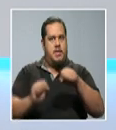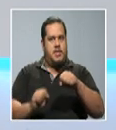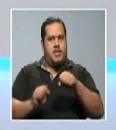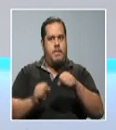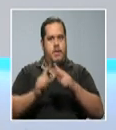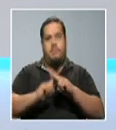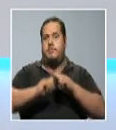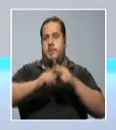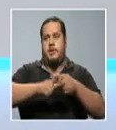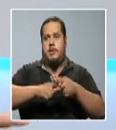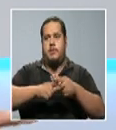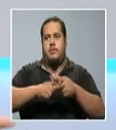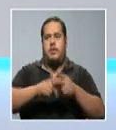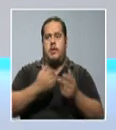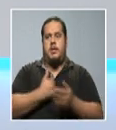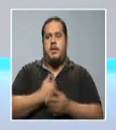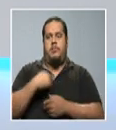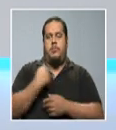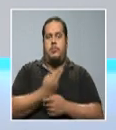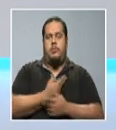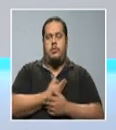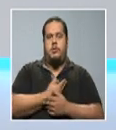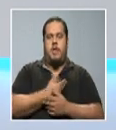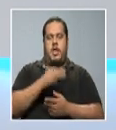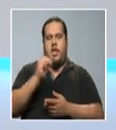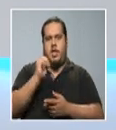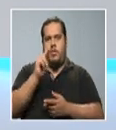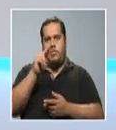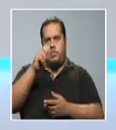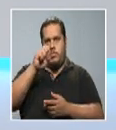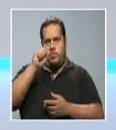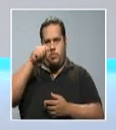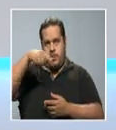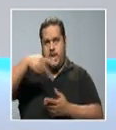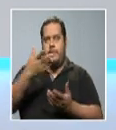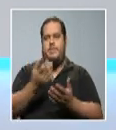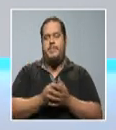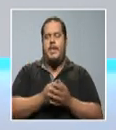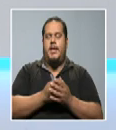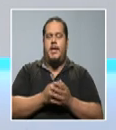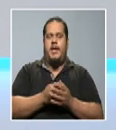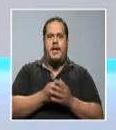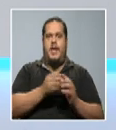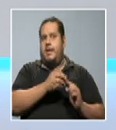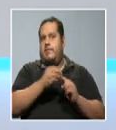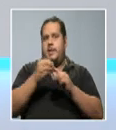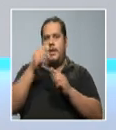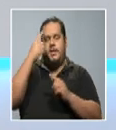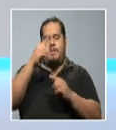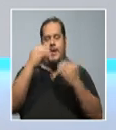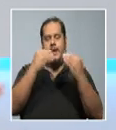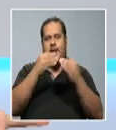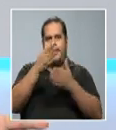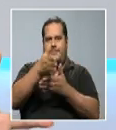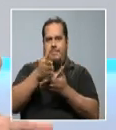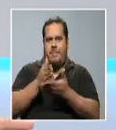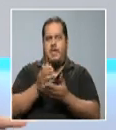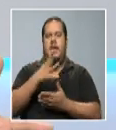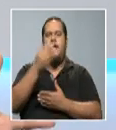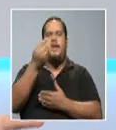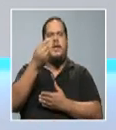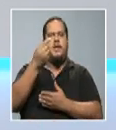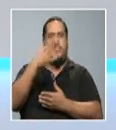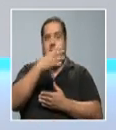tenemos nosotros, en el caso de MUCAP, exclusivos para la clase media. Y para que tengan